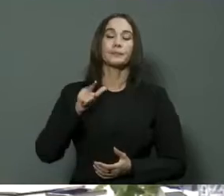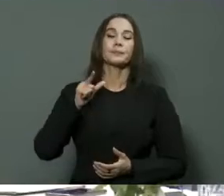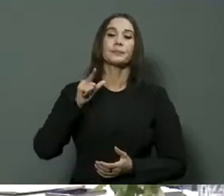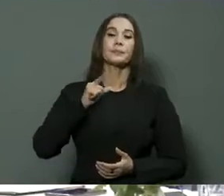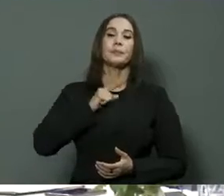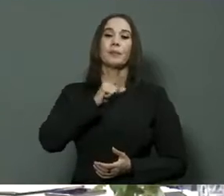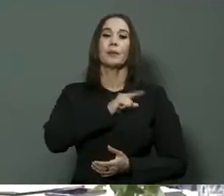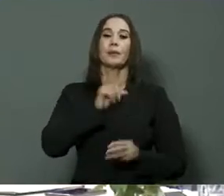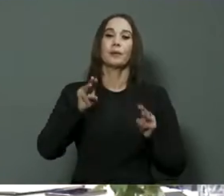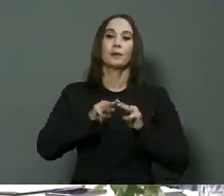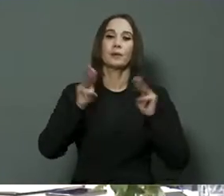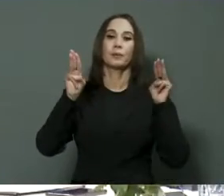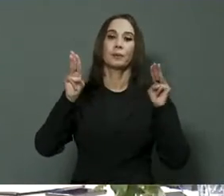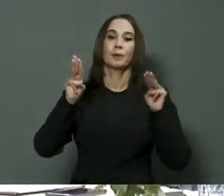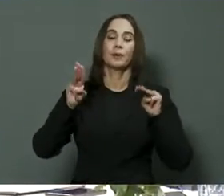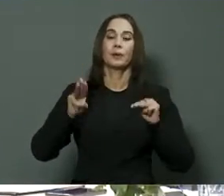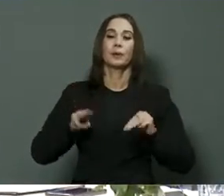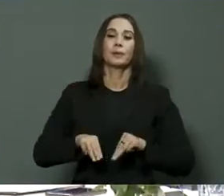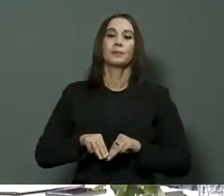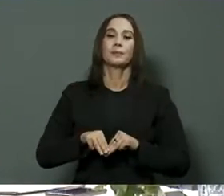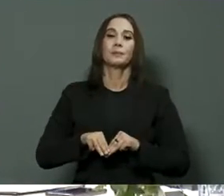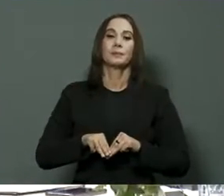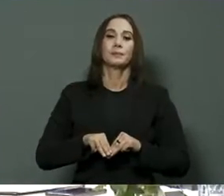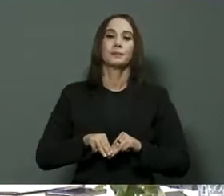legisladores, ministros,